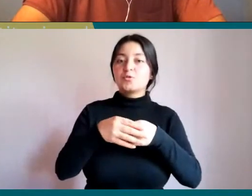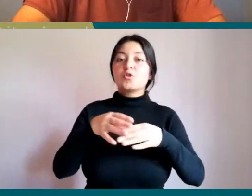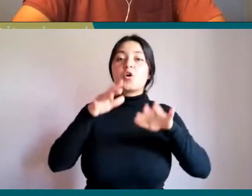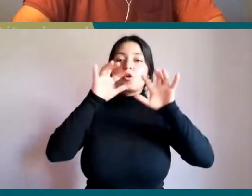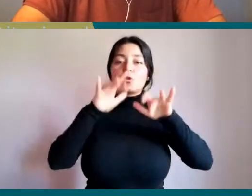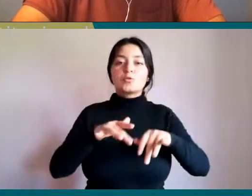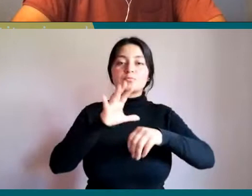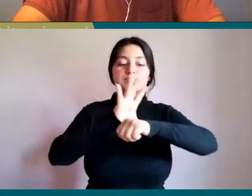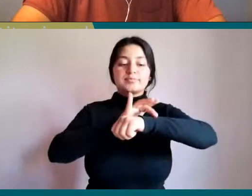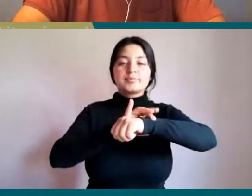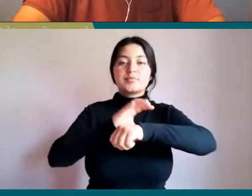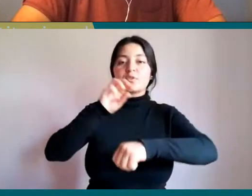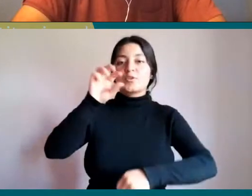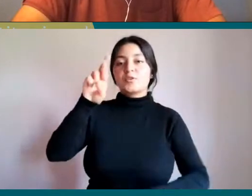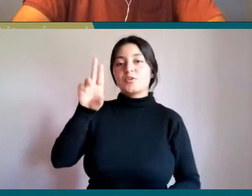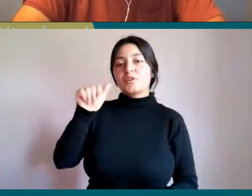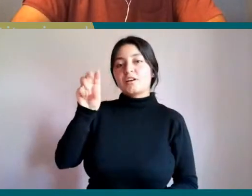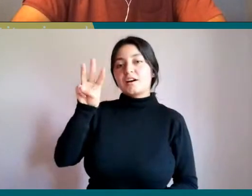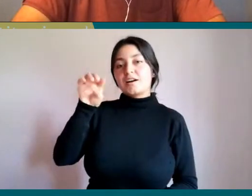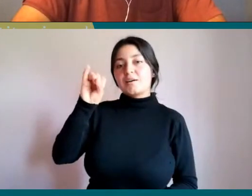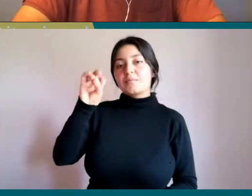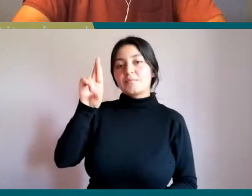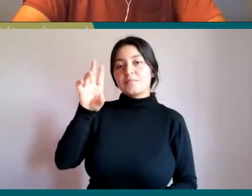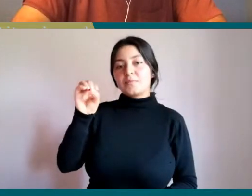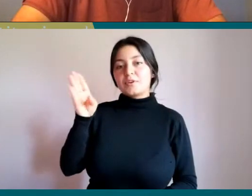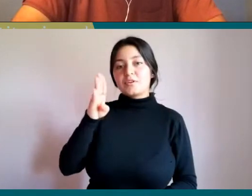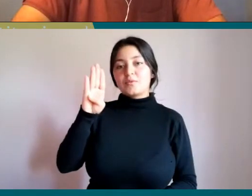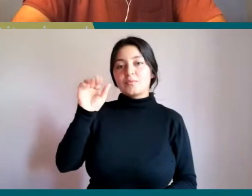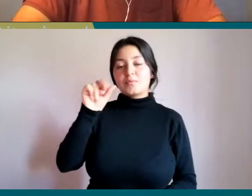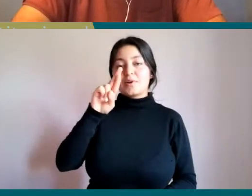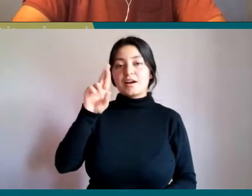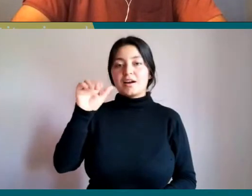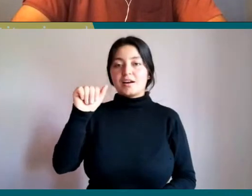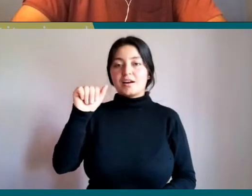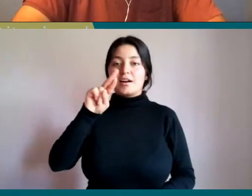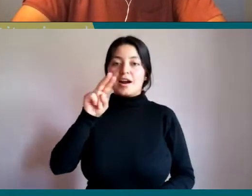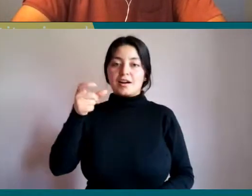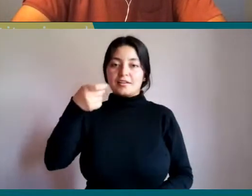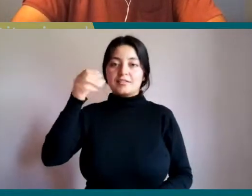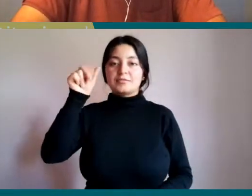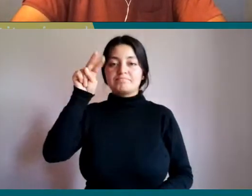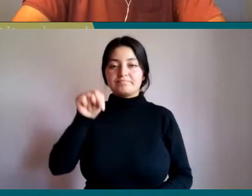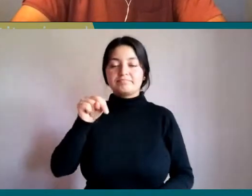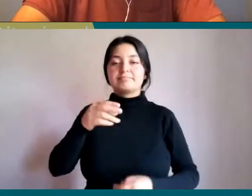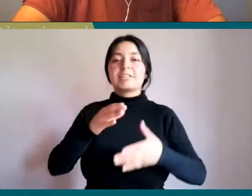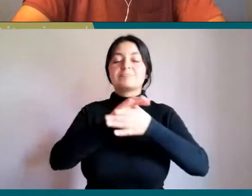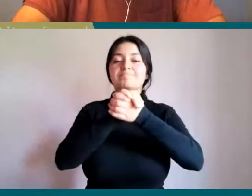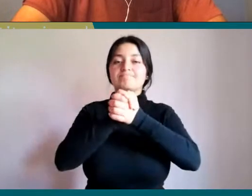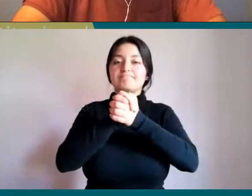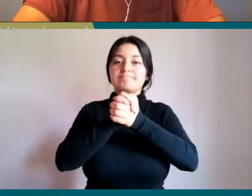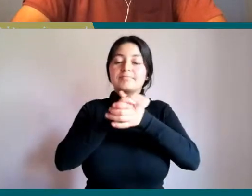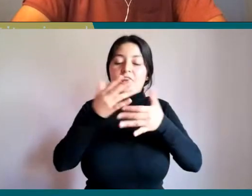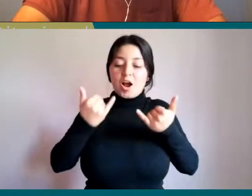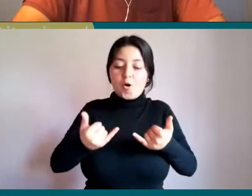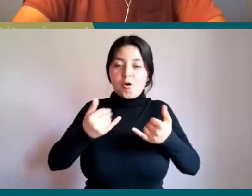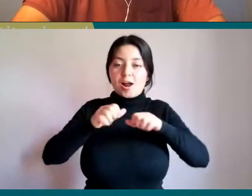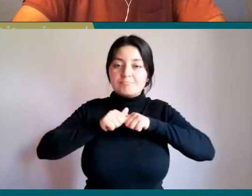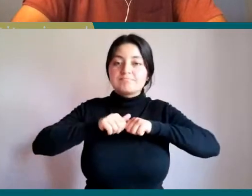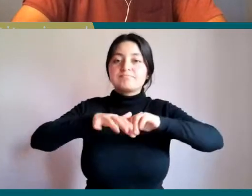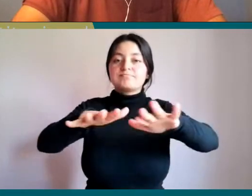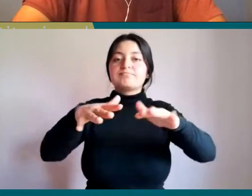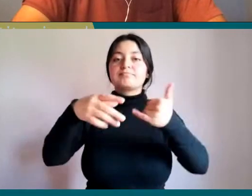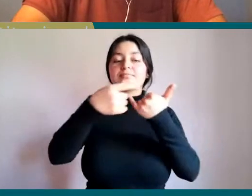Ramiro Barragán Adame, por tanta deferencia que ha tenido su merced con todos los boyacenses hoy en la jornada de la Semana de Desarrollo Institucional